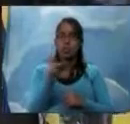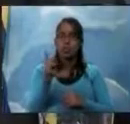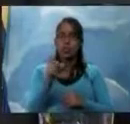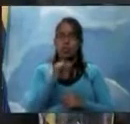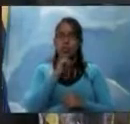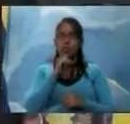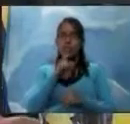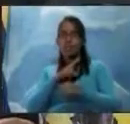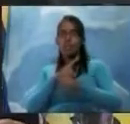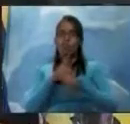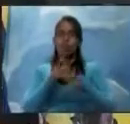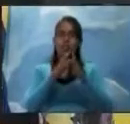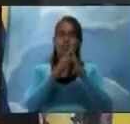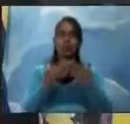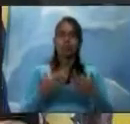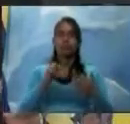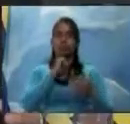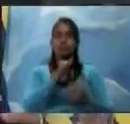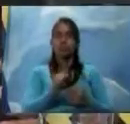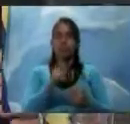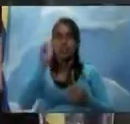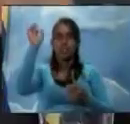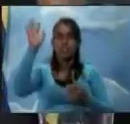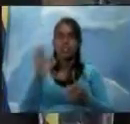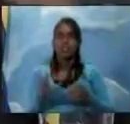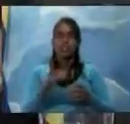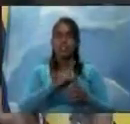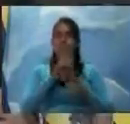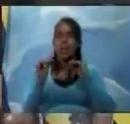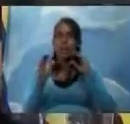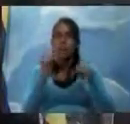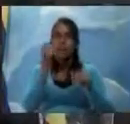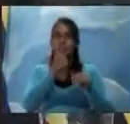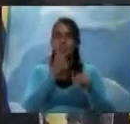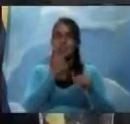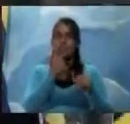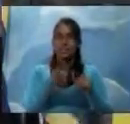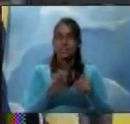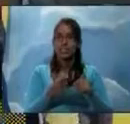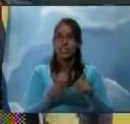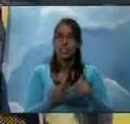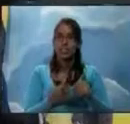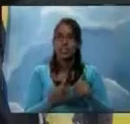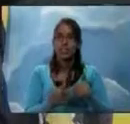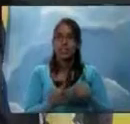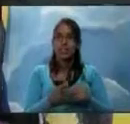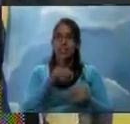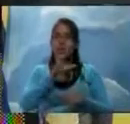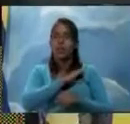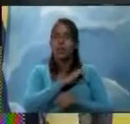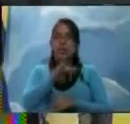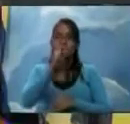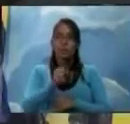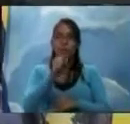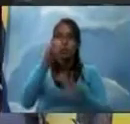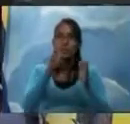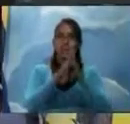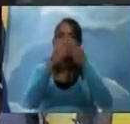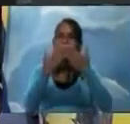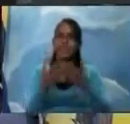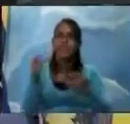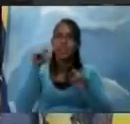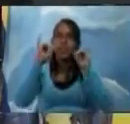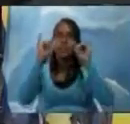es de muchas palabras, así como el pastor Cáceres, que habla bonito, pero compre un paquete de tratado. Aquí mismo